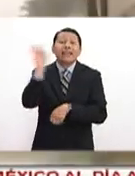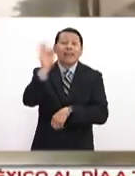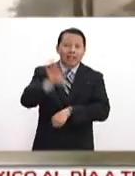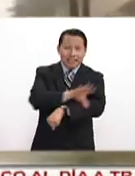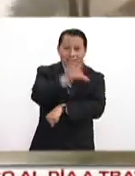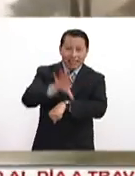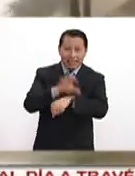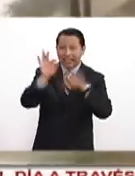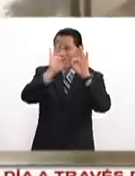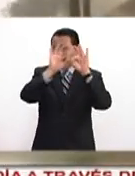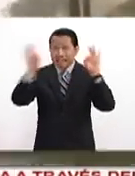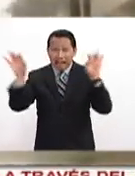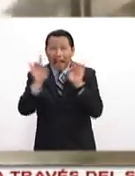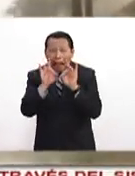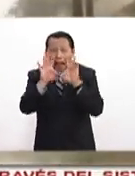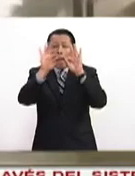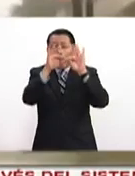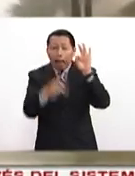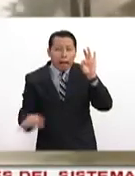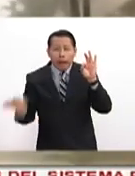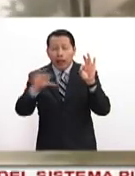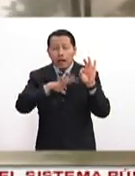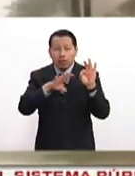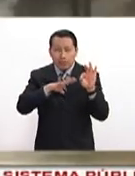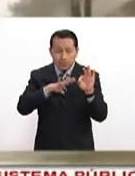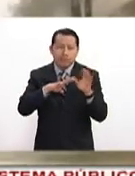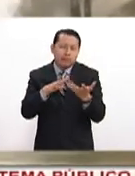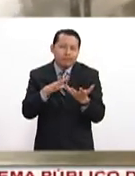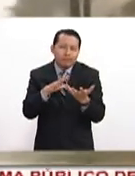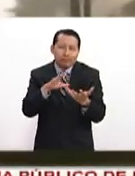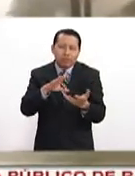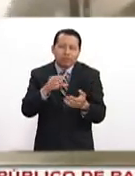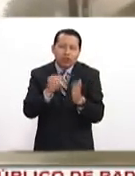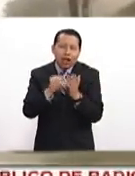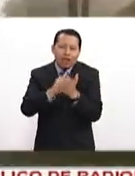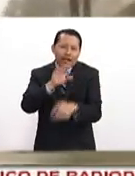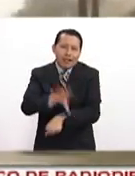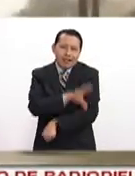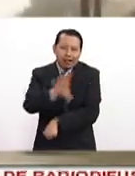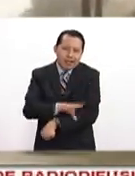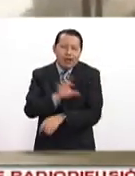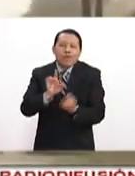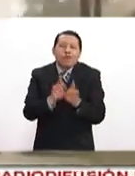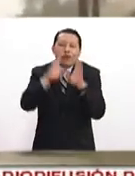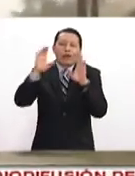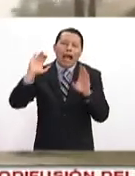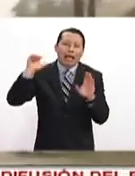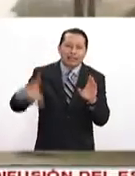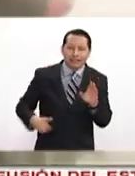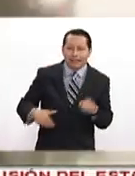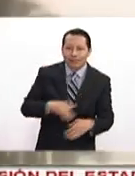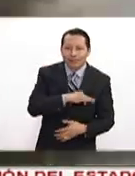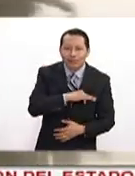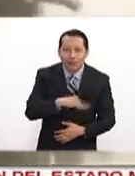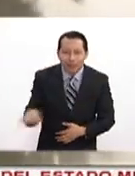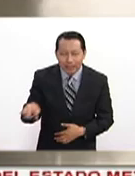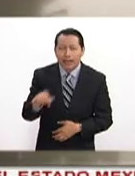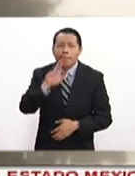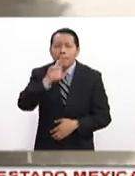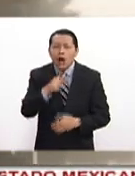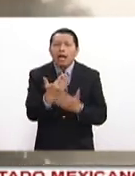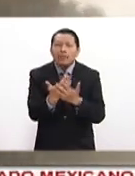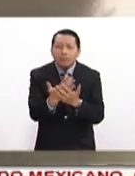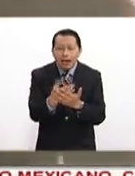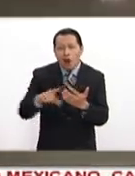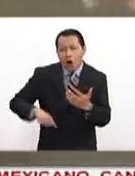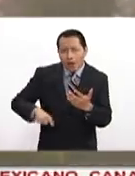electricidad sueltos. Ellos están tratando de limpiar la ciudad a marchas forzadas y pueden ocurrir